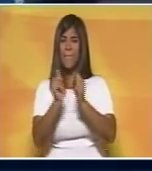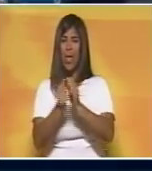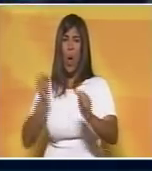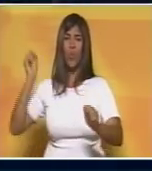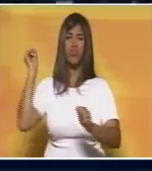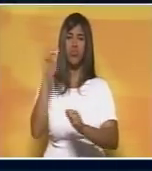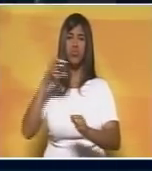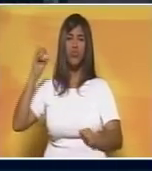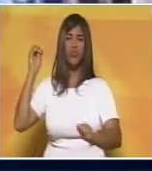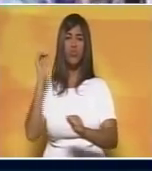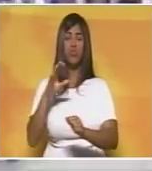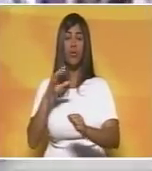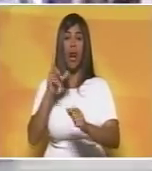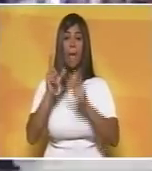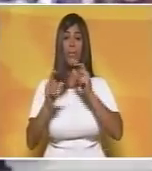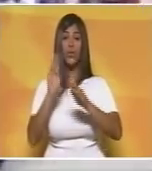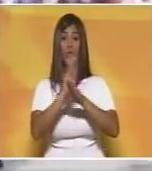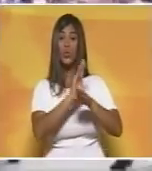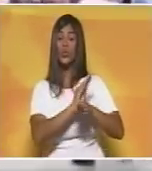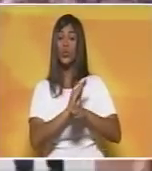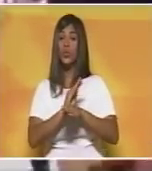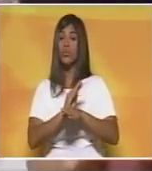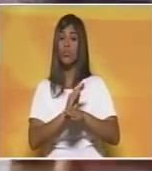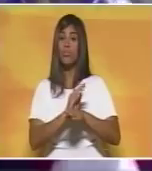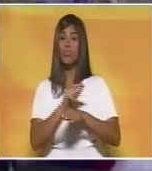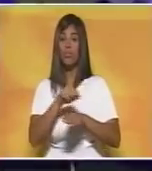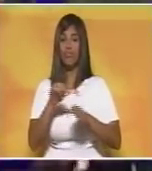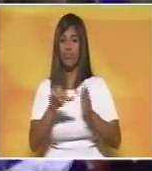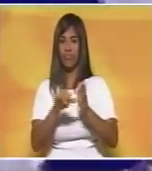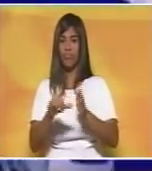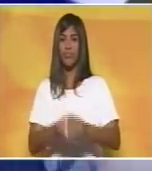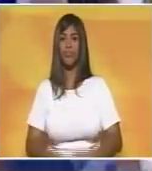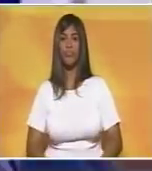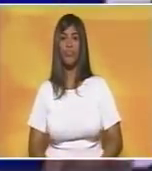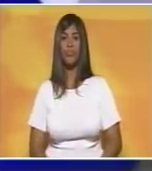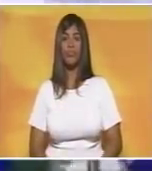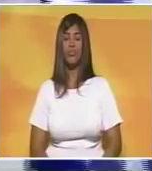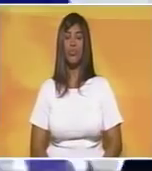los agentes que resguardaban la salida por ese lugar.